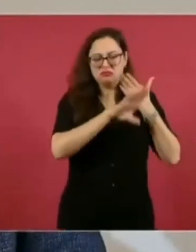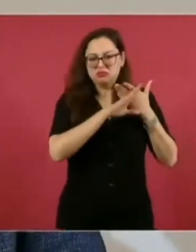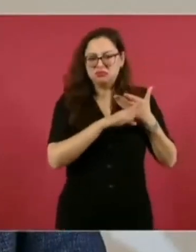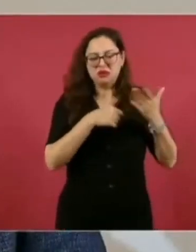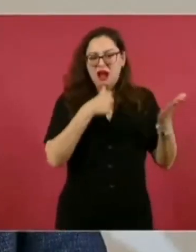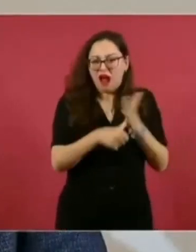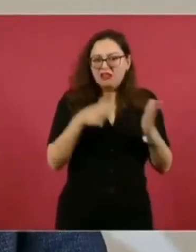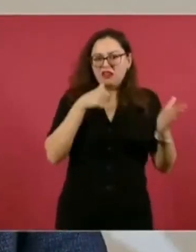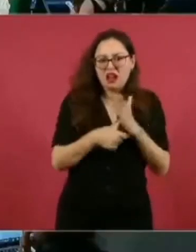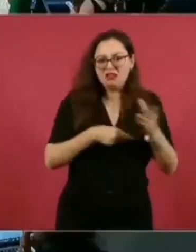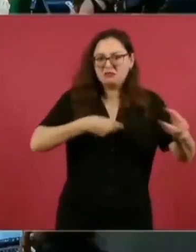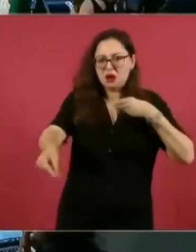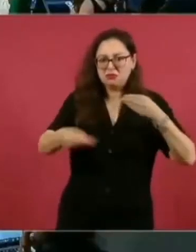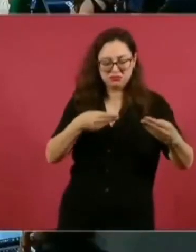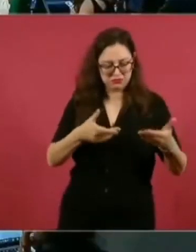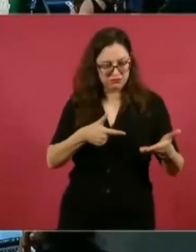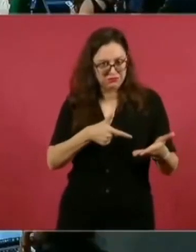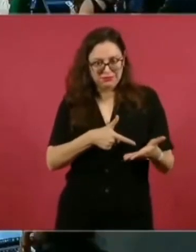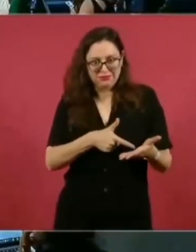Increíble.